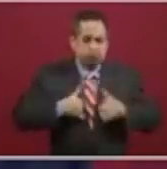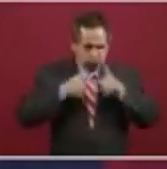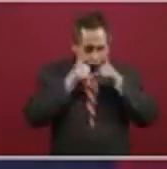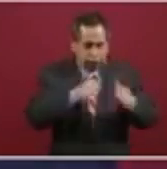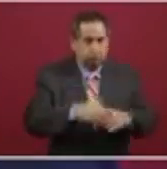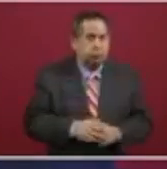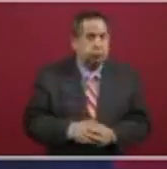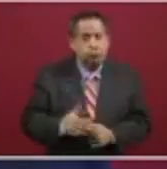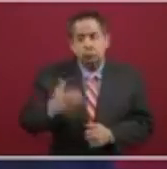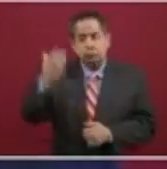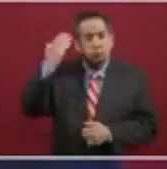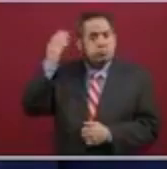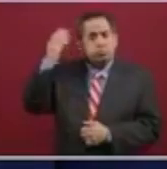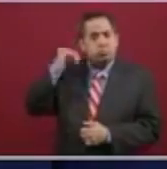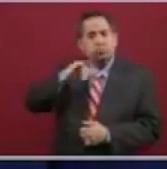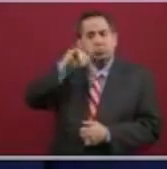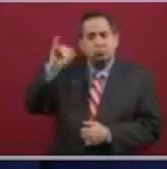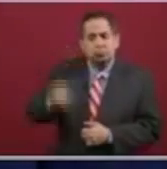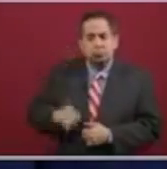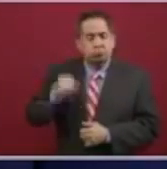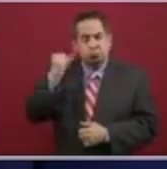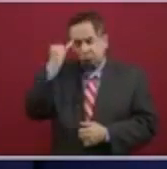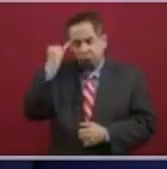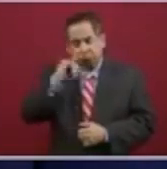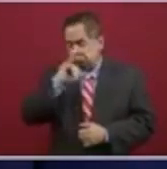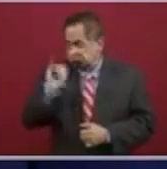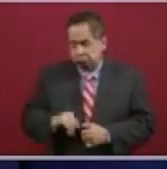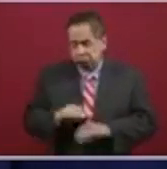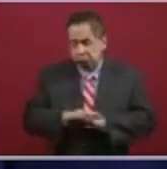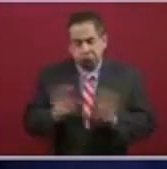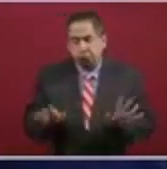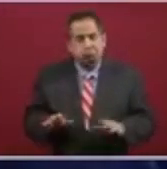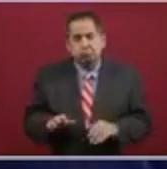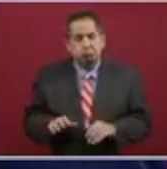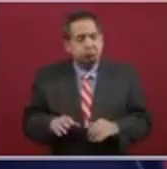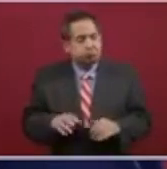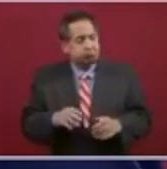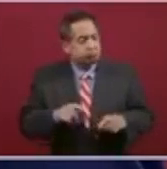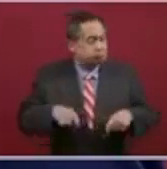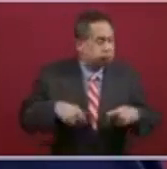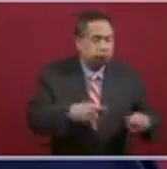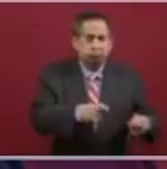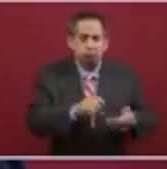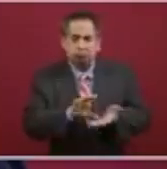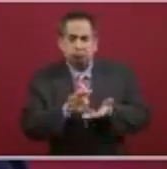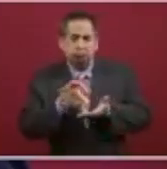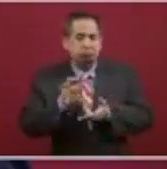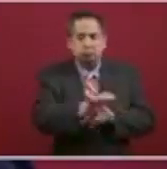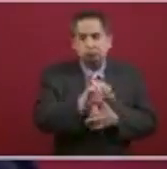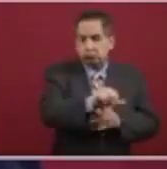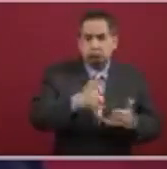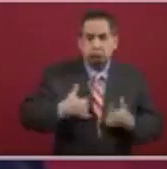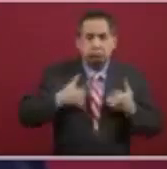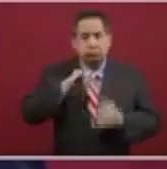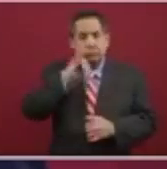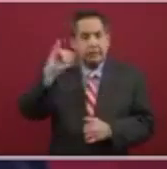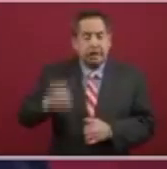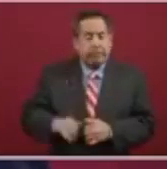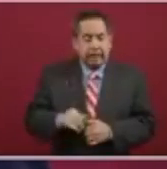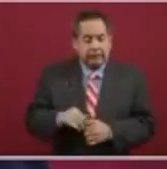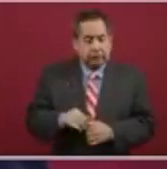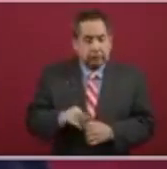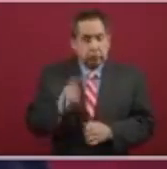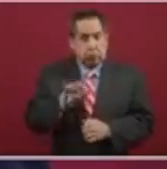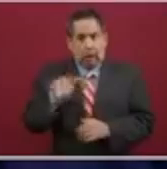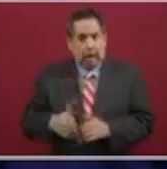Nunca en la historia se había destinado tanto presupuesto para